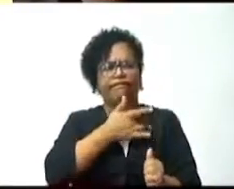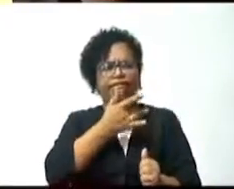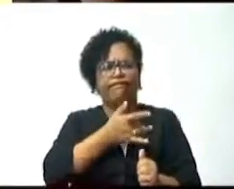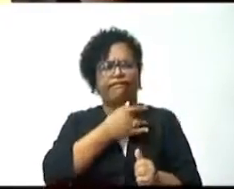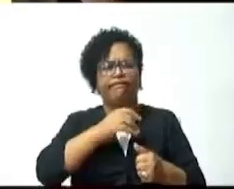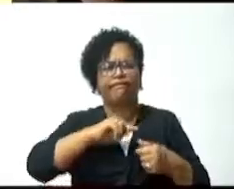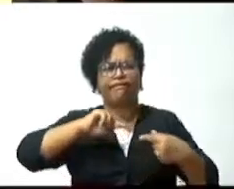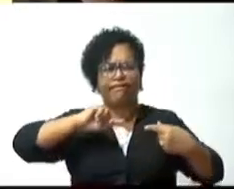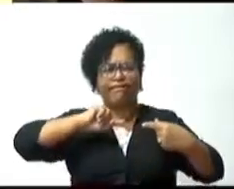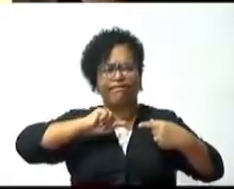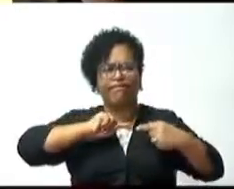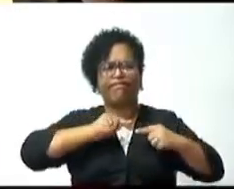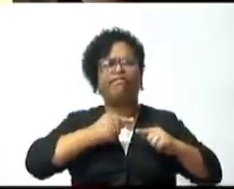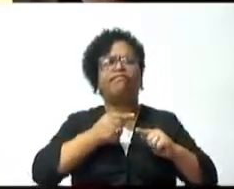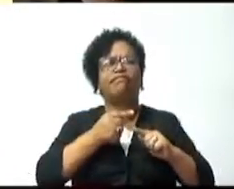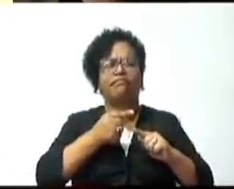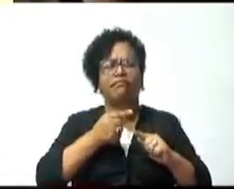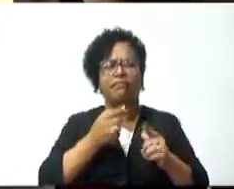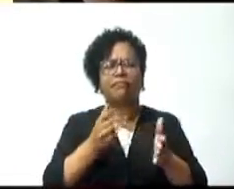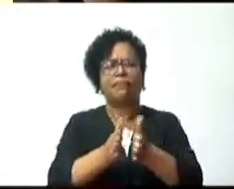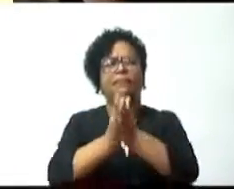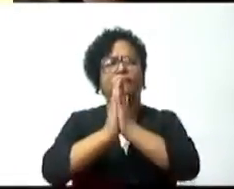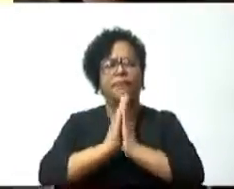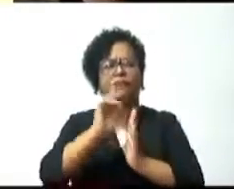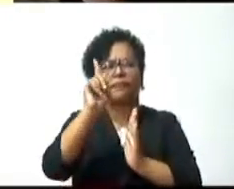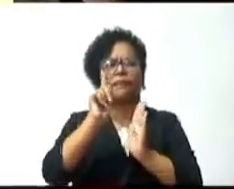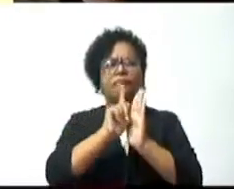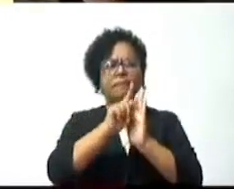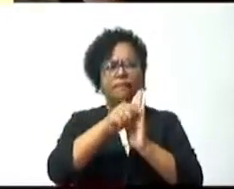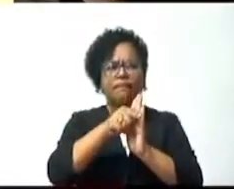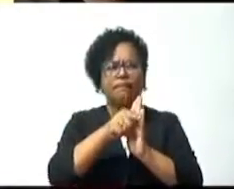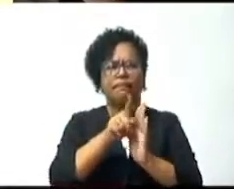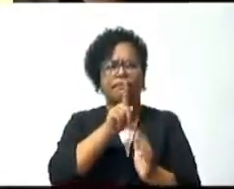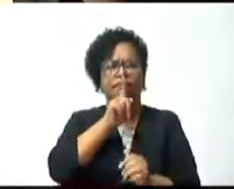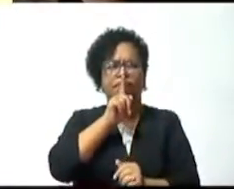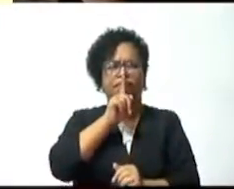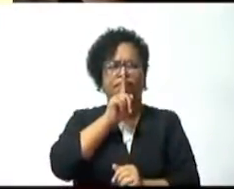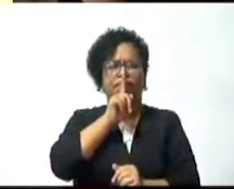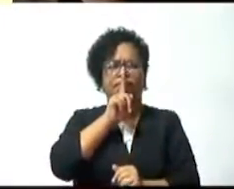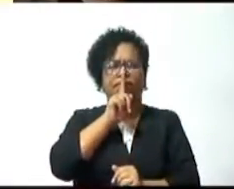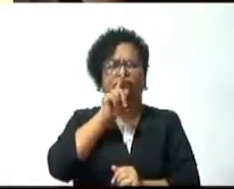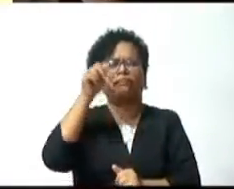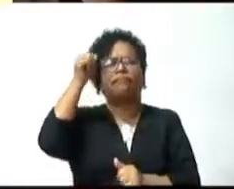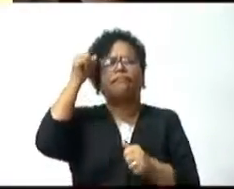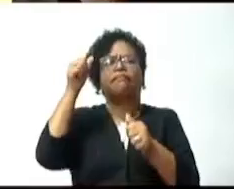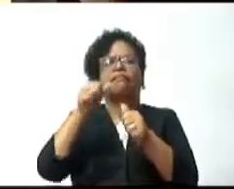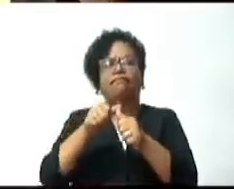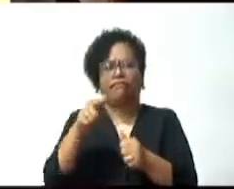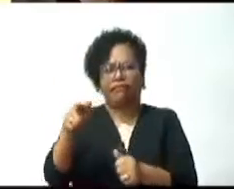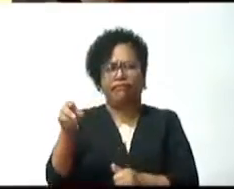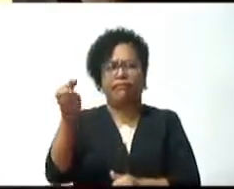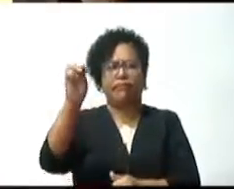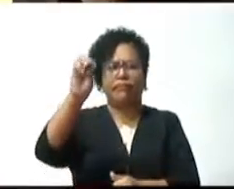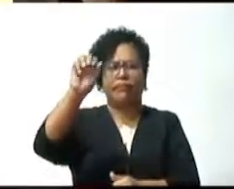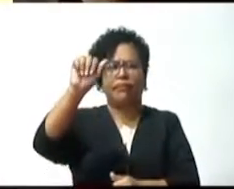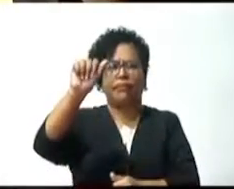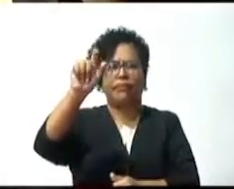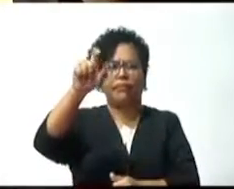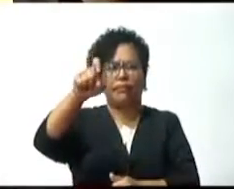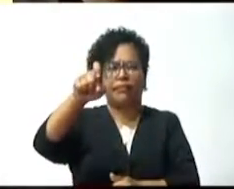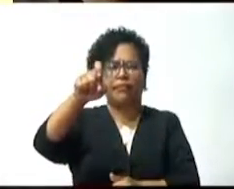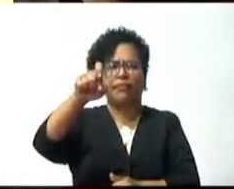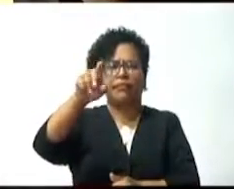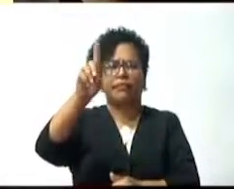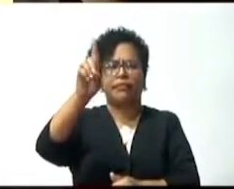y por eso pedimos Un minuto de silencio en memoria de Max de Soto Max de Soto es fue